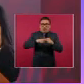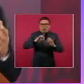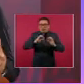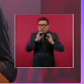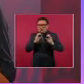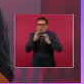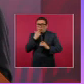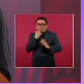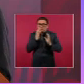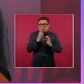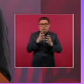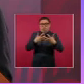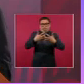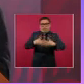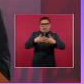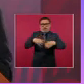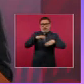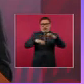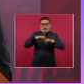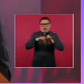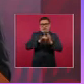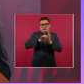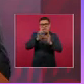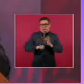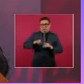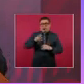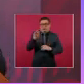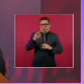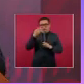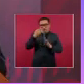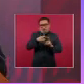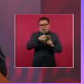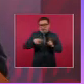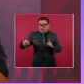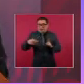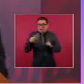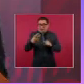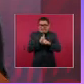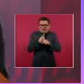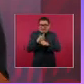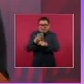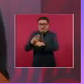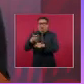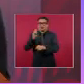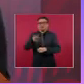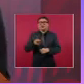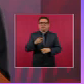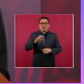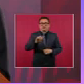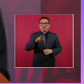las empresas. Por ejemplo, ese tramo está a cargo de Carso,